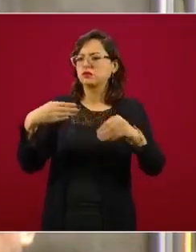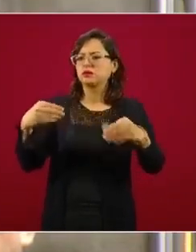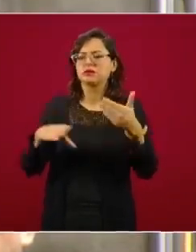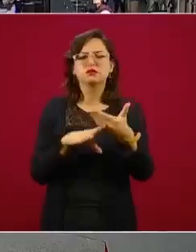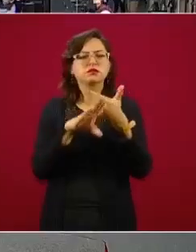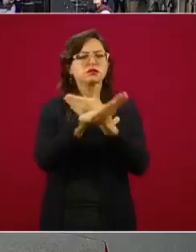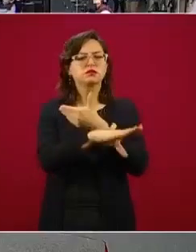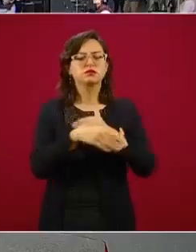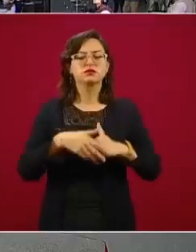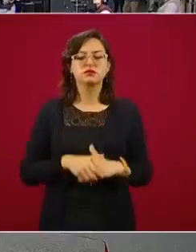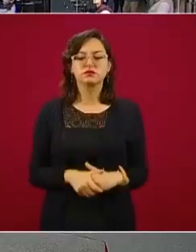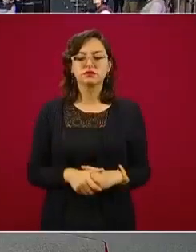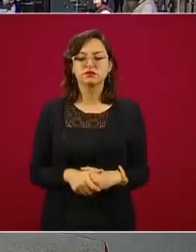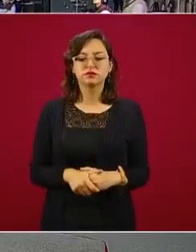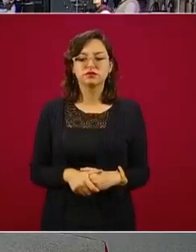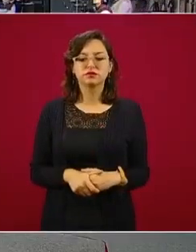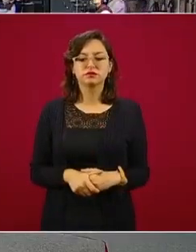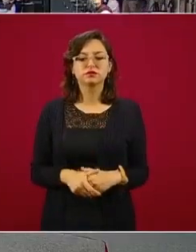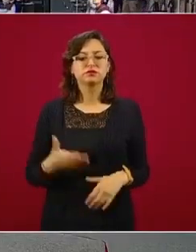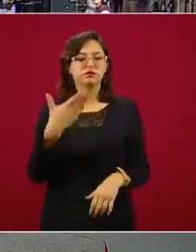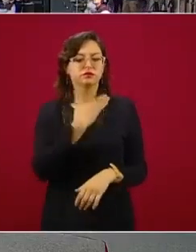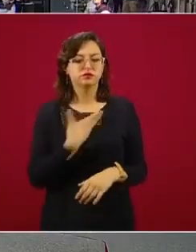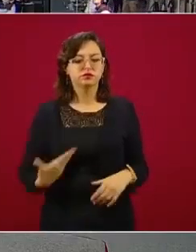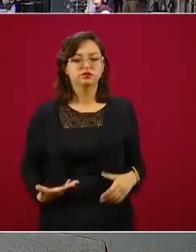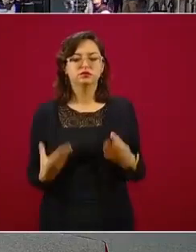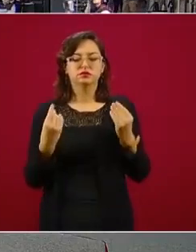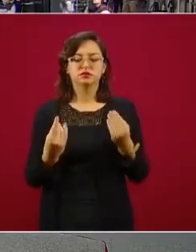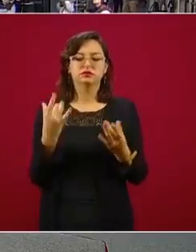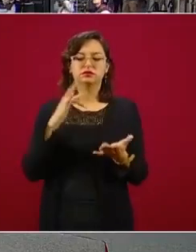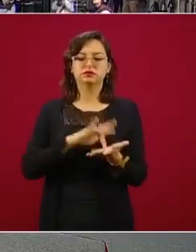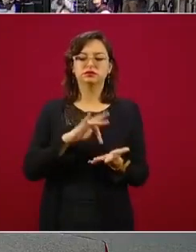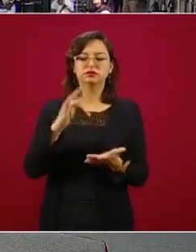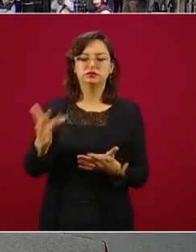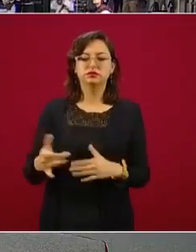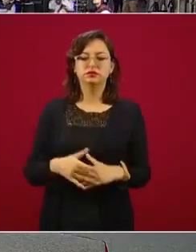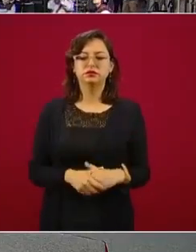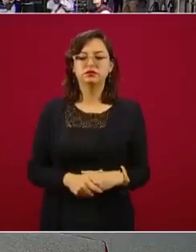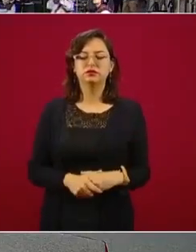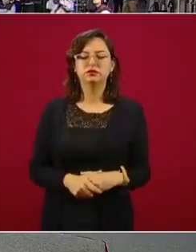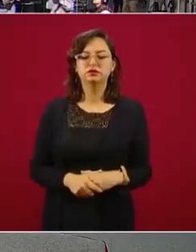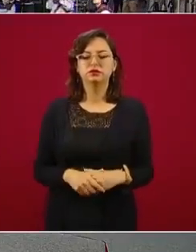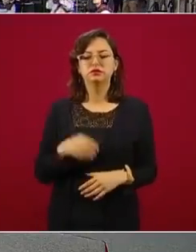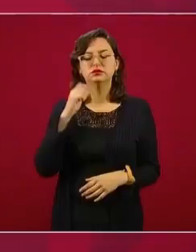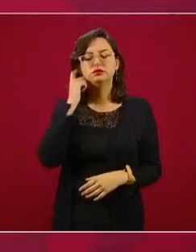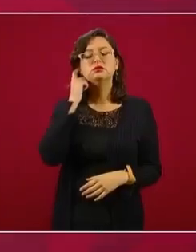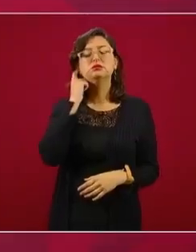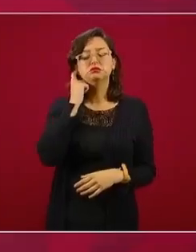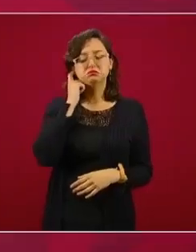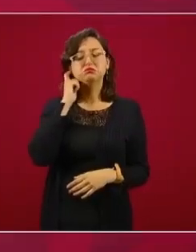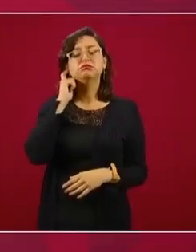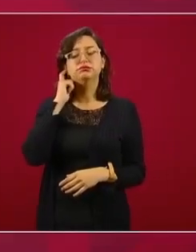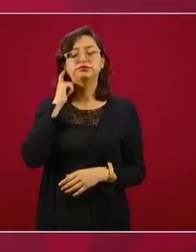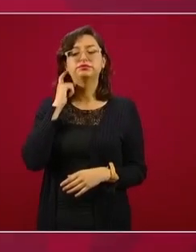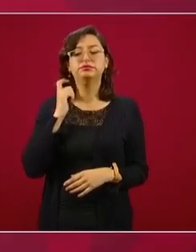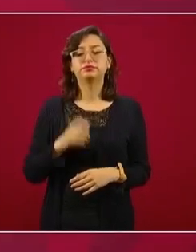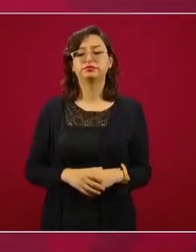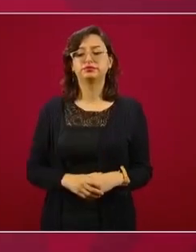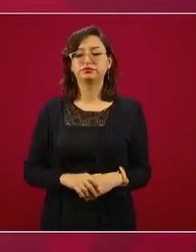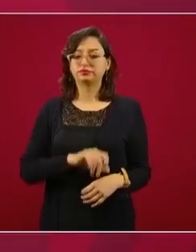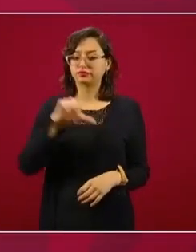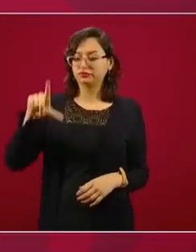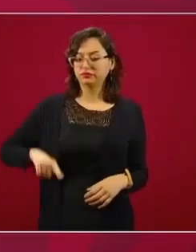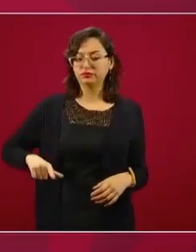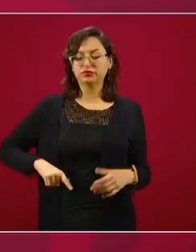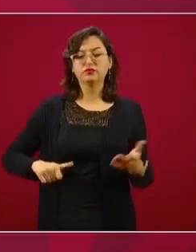por favor, doctora? Sí, presidente, muchas gracias. Hemos tenido varios contagios en el gobierno de la ciudad y